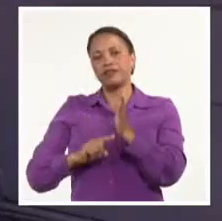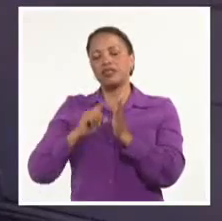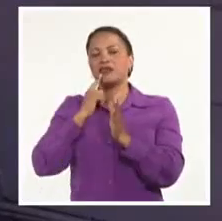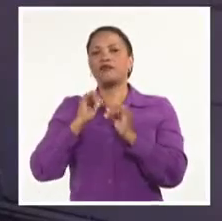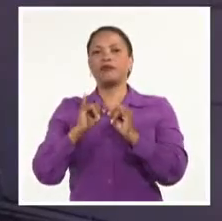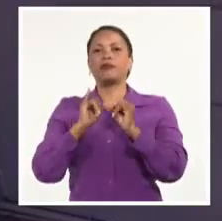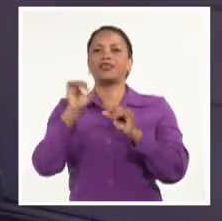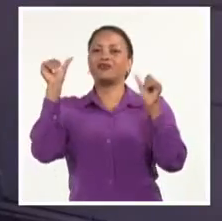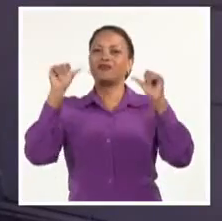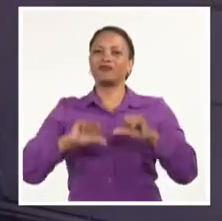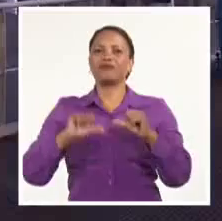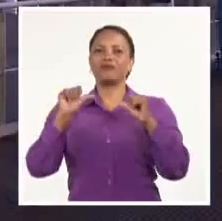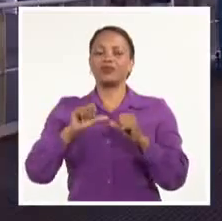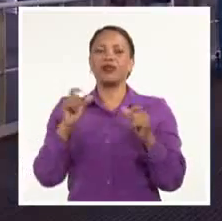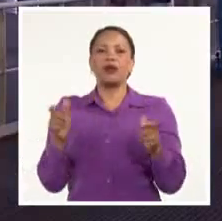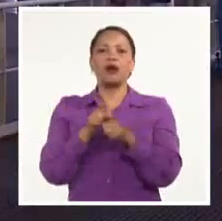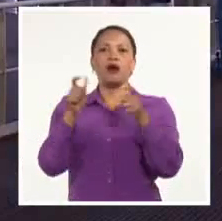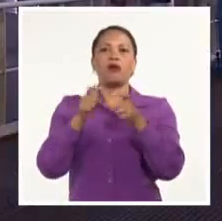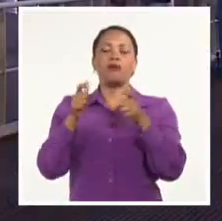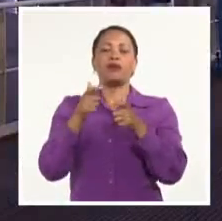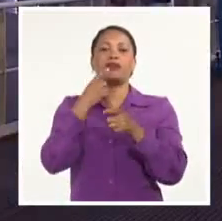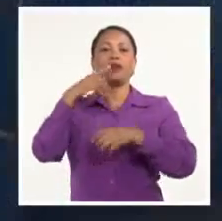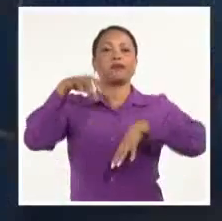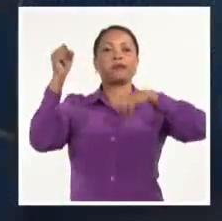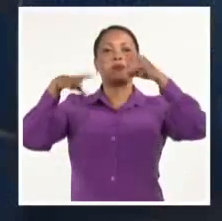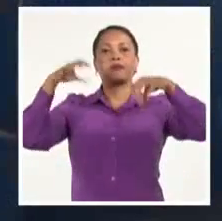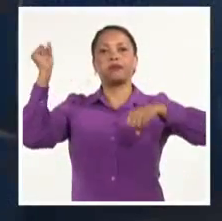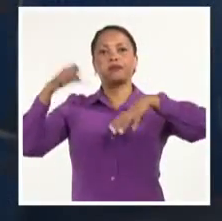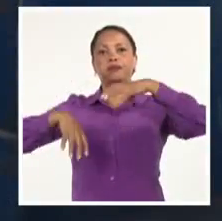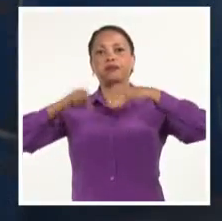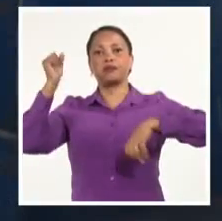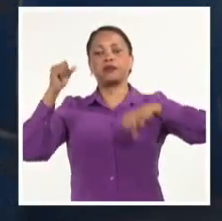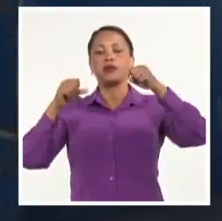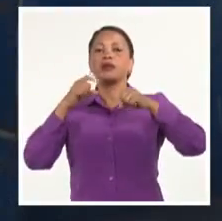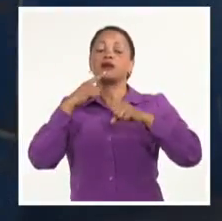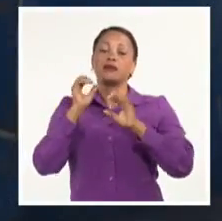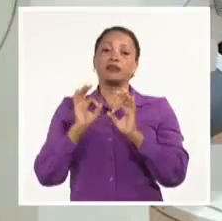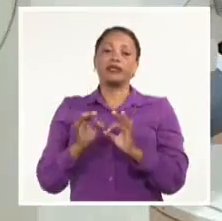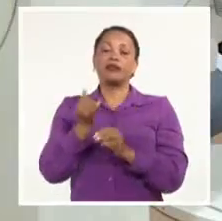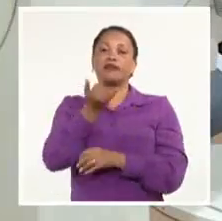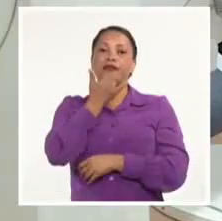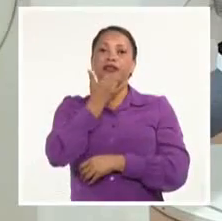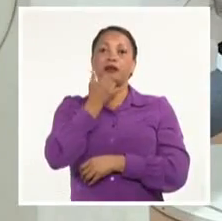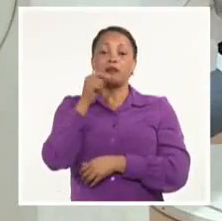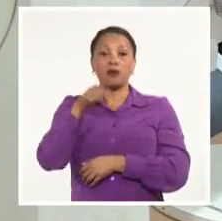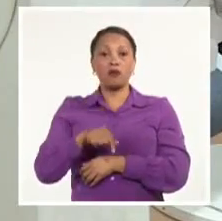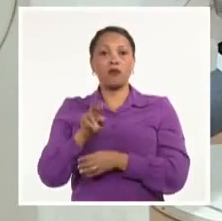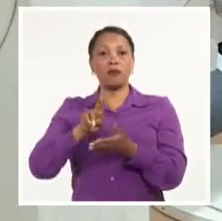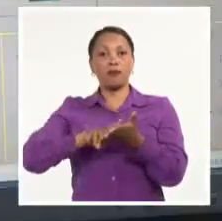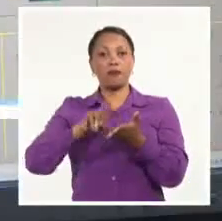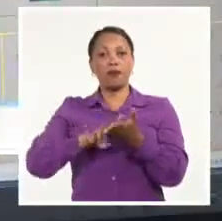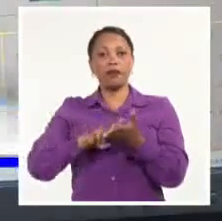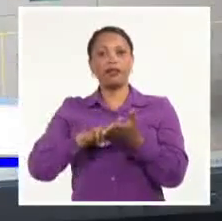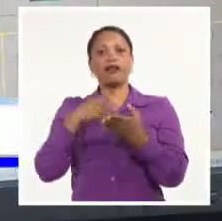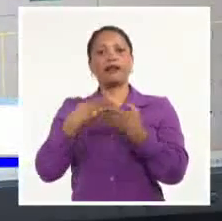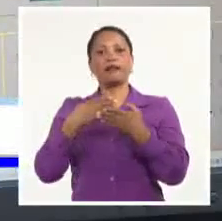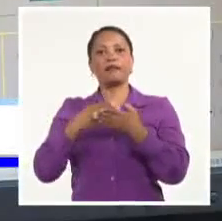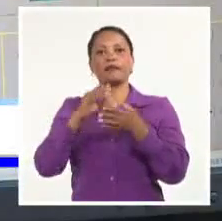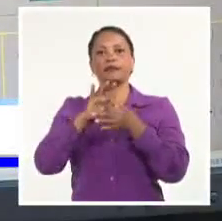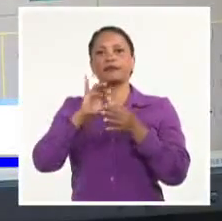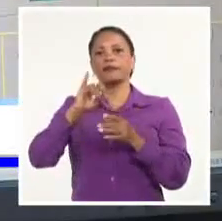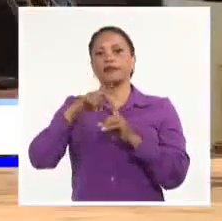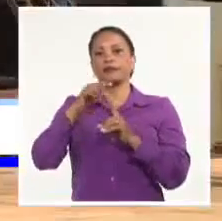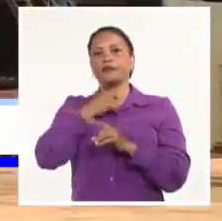noticias que aumentan el déficit de generación de electricidad y por consiguiente los apagones. Pero este martes Guiteras volvió a generar de